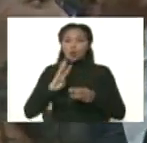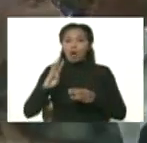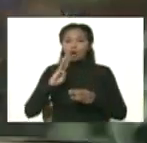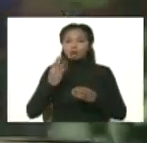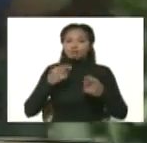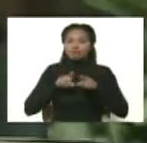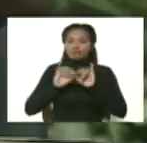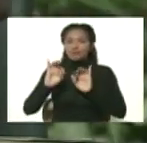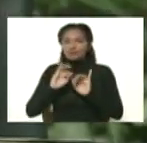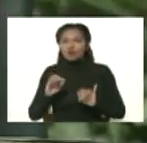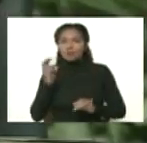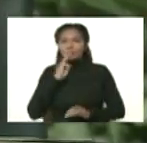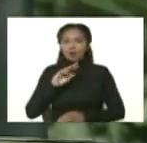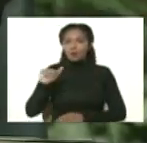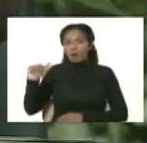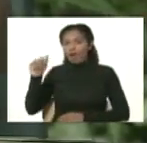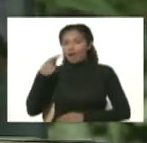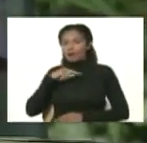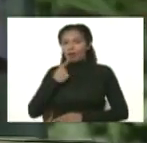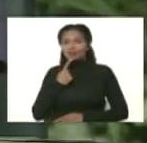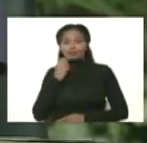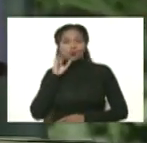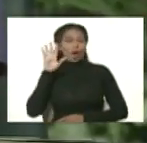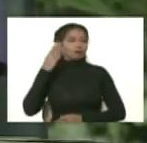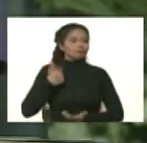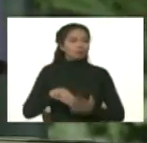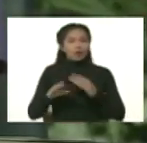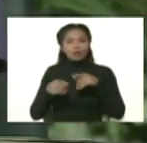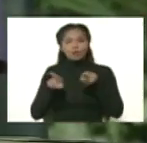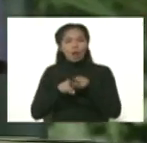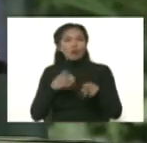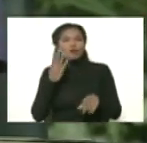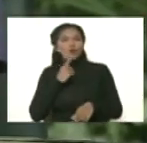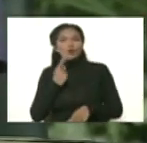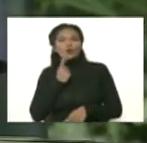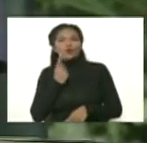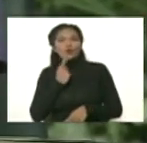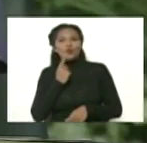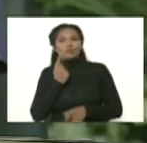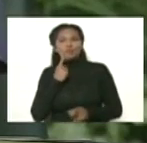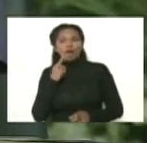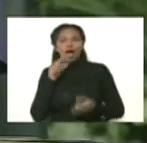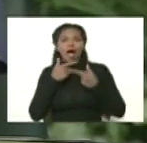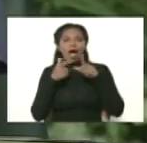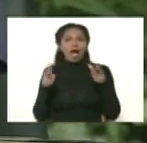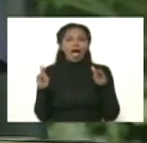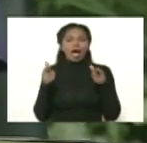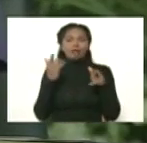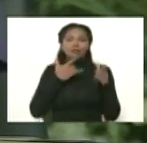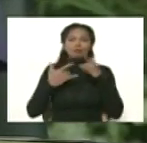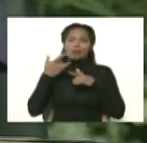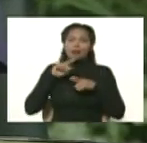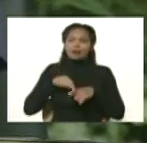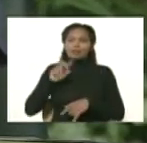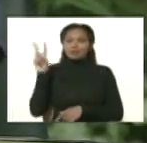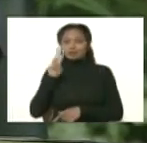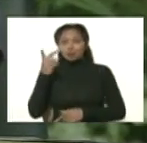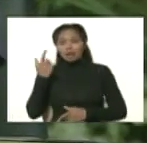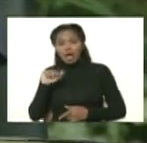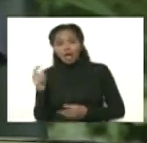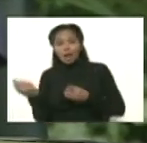define de punta a punta y de costa a costa. Es un patrón lingüístico afrovenezolano que